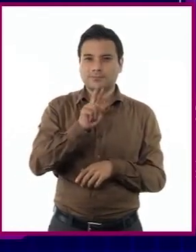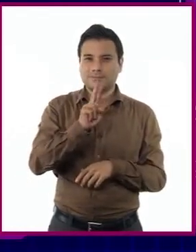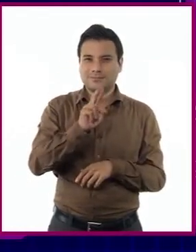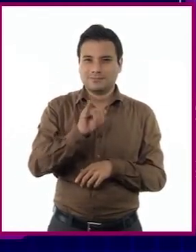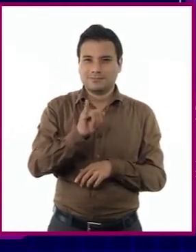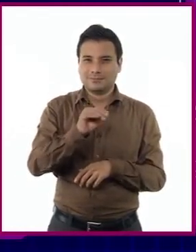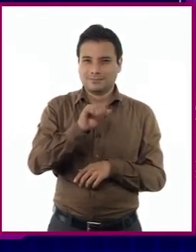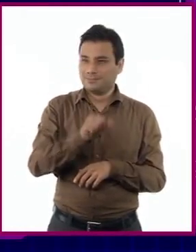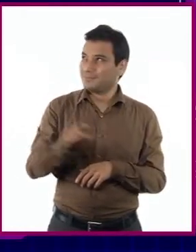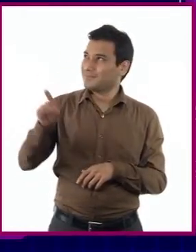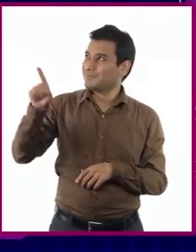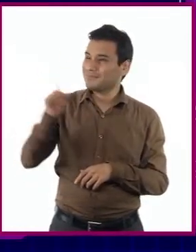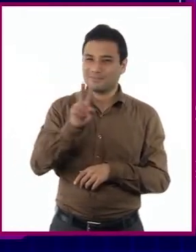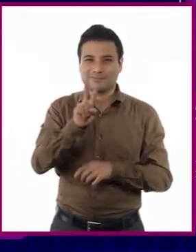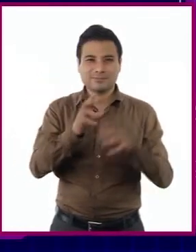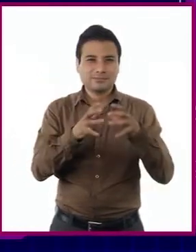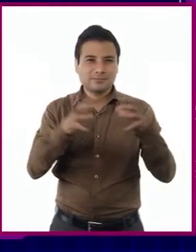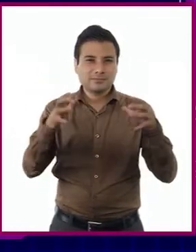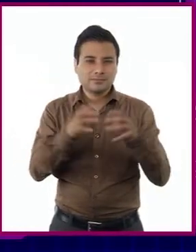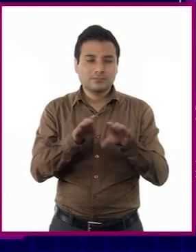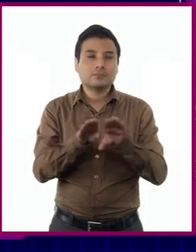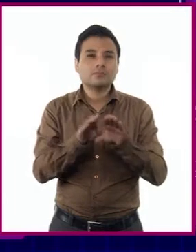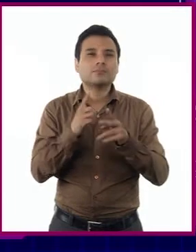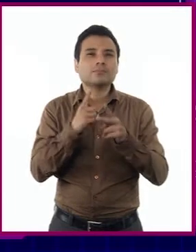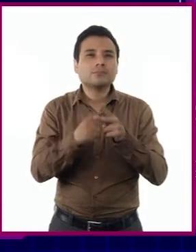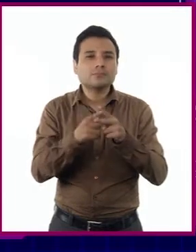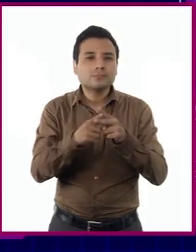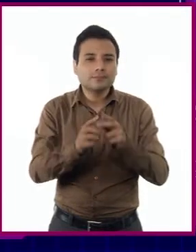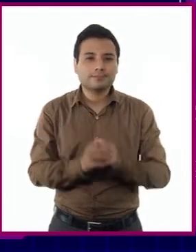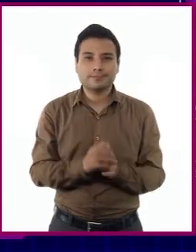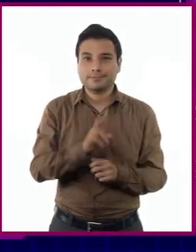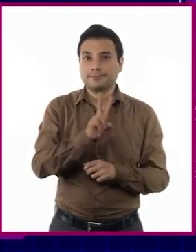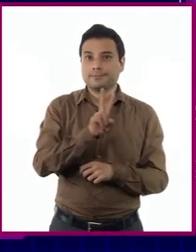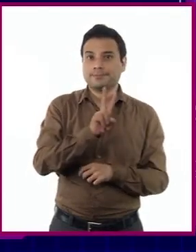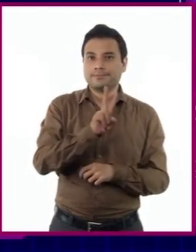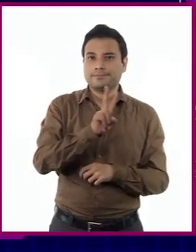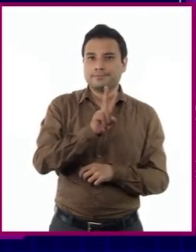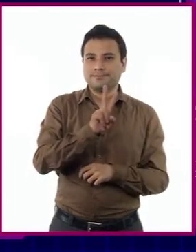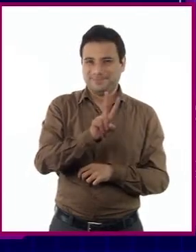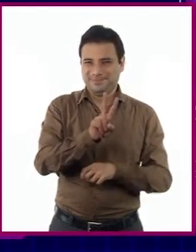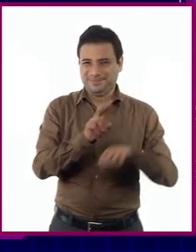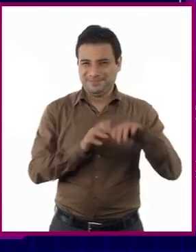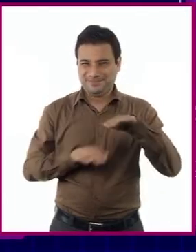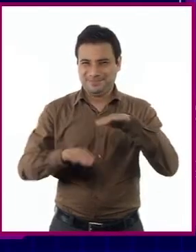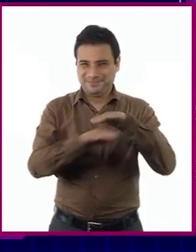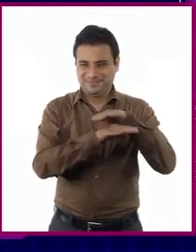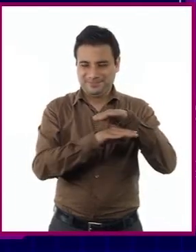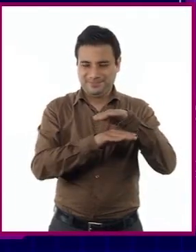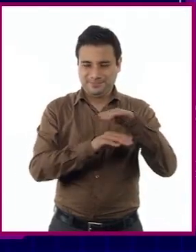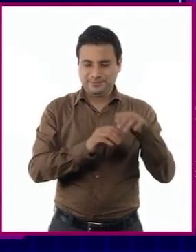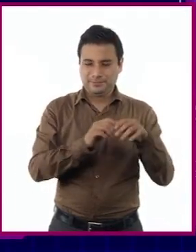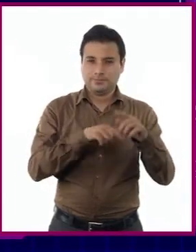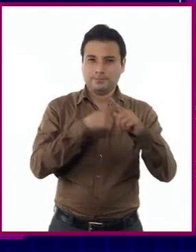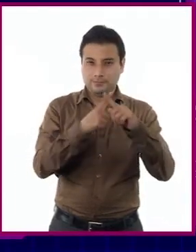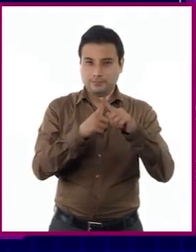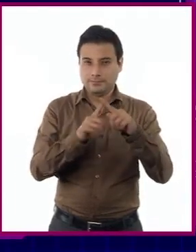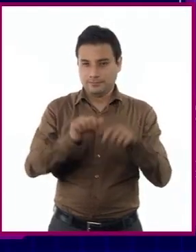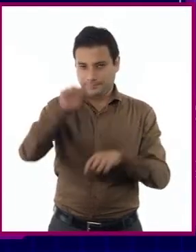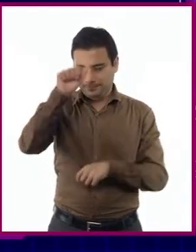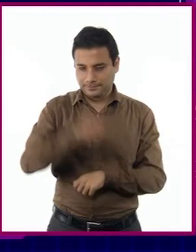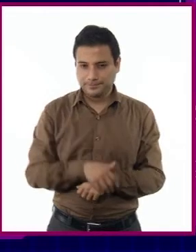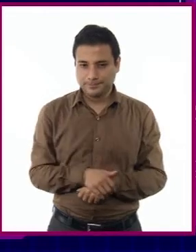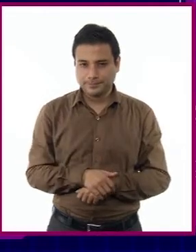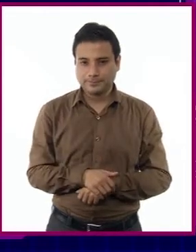se calcula multiplicando la medida del área de su base por la medida de su altura como